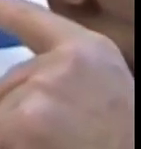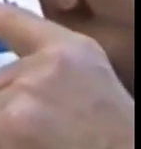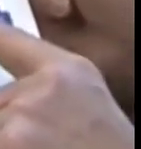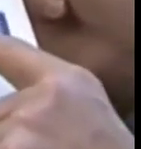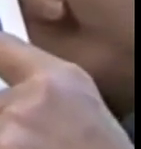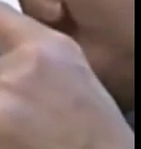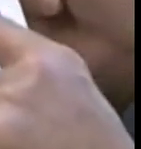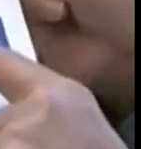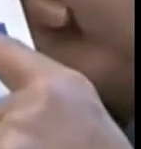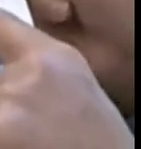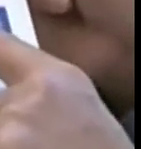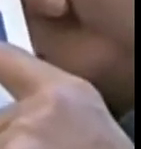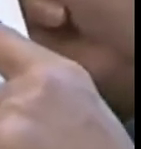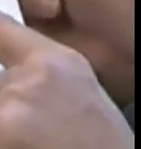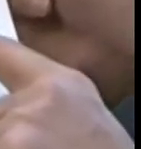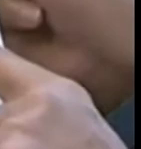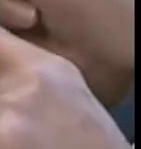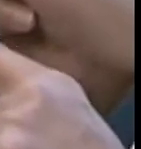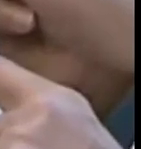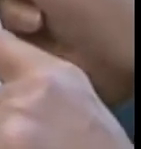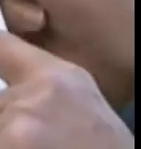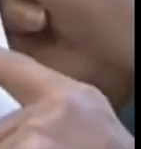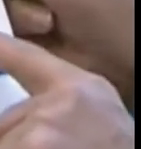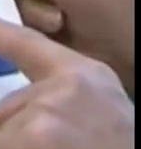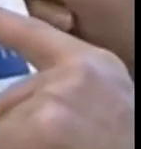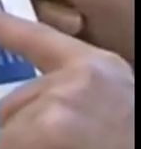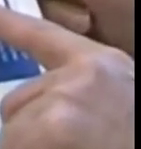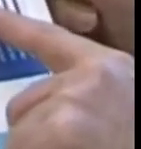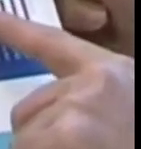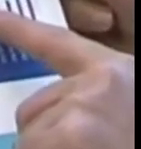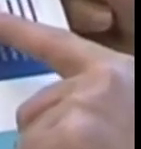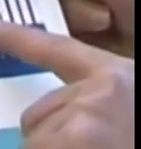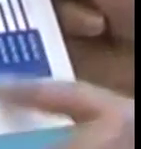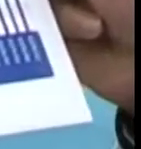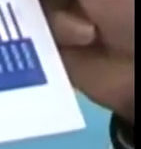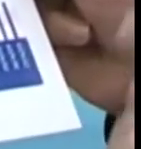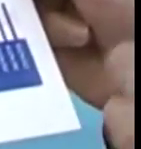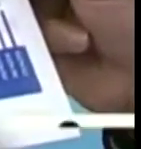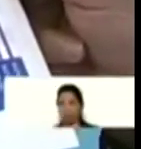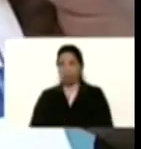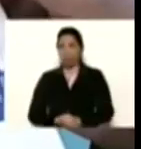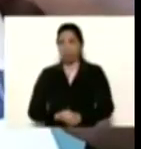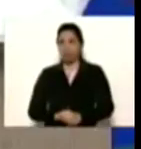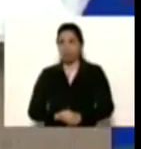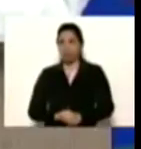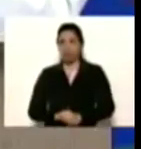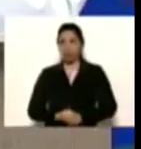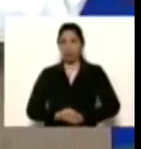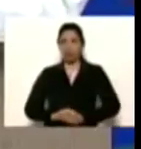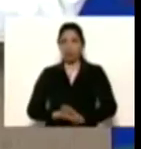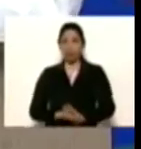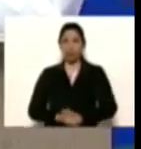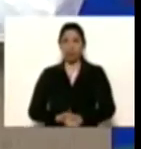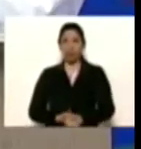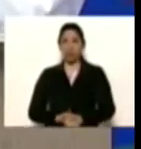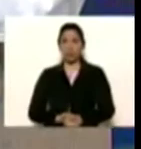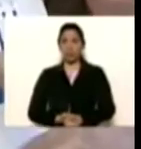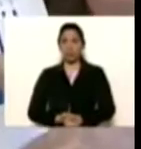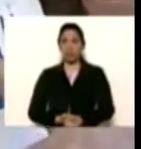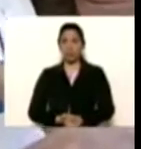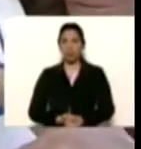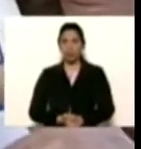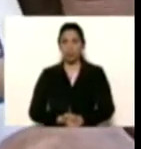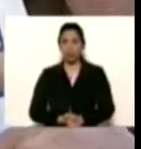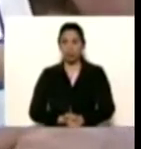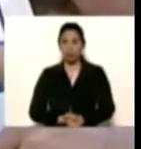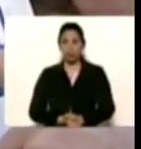abril, estamos teniendo un número casi constante de personas que se han recuperado, que se han mantenido asintomáticas y que han